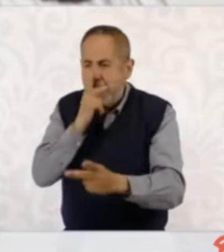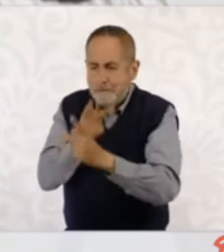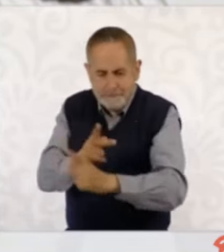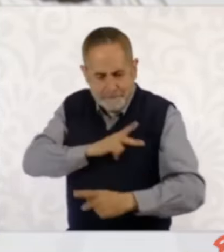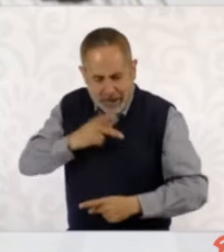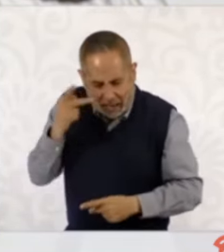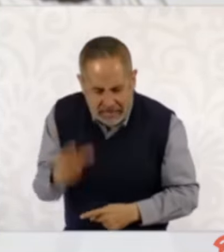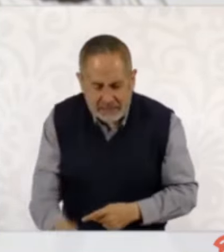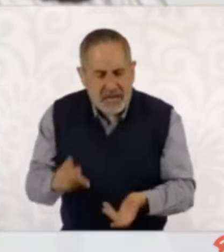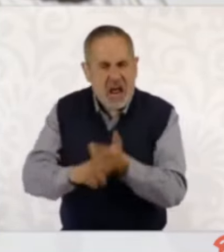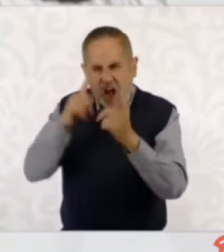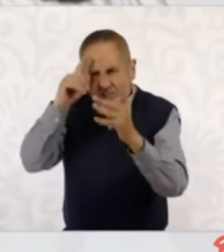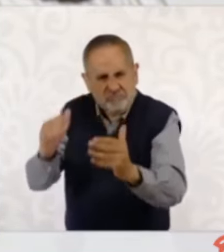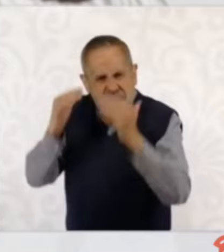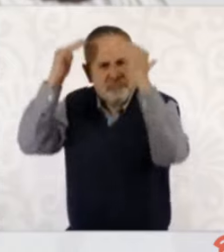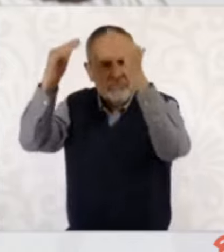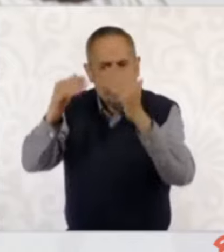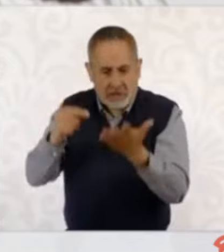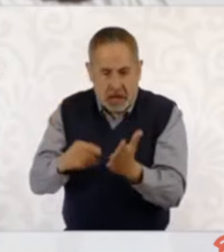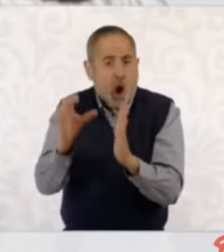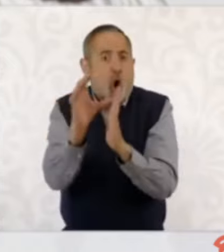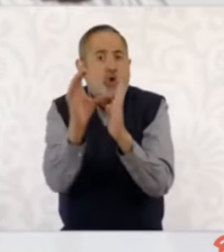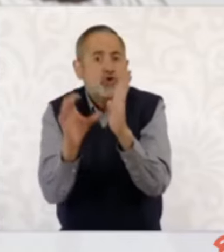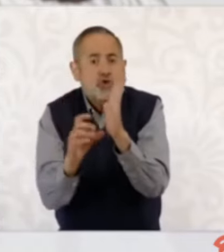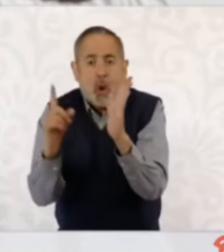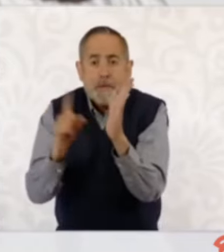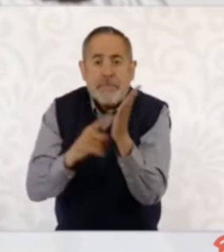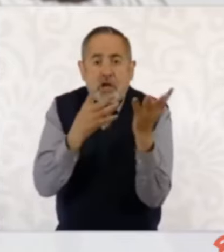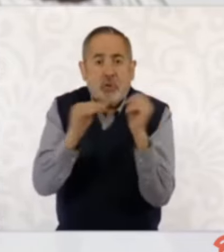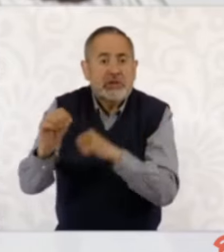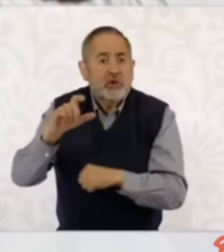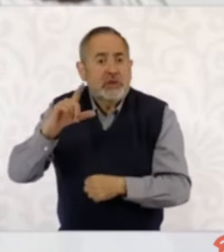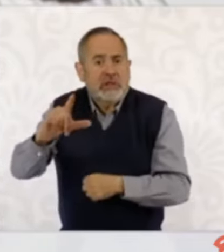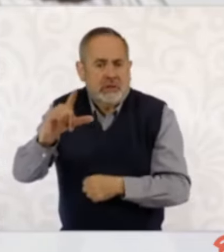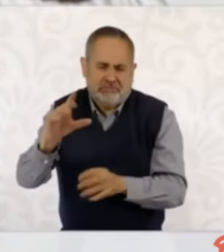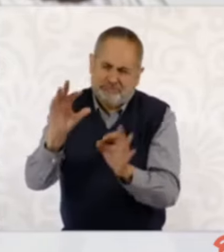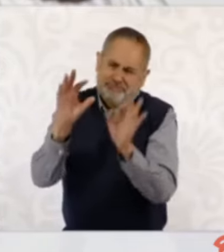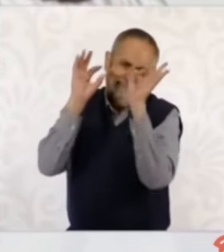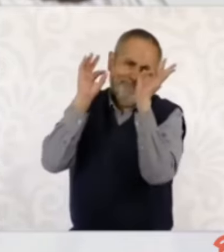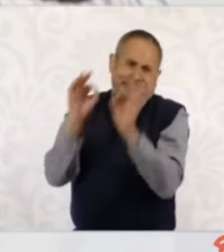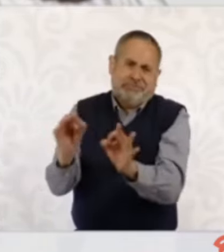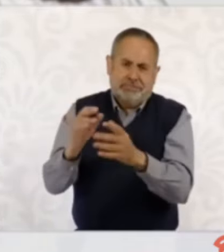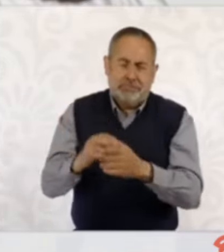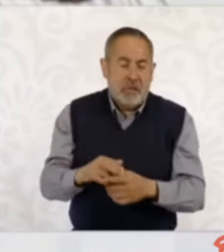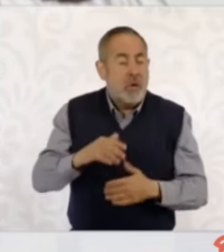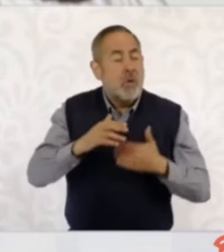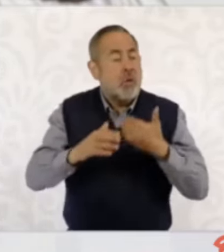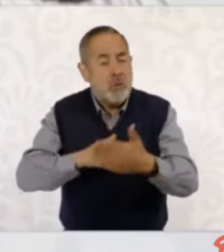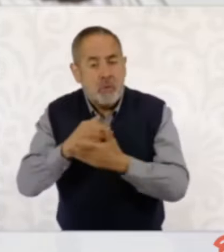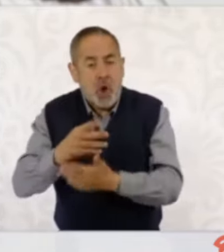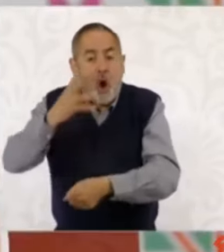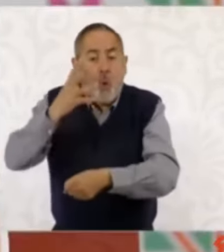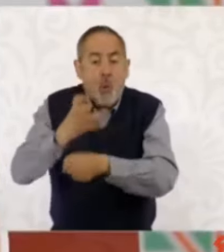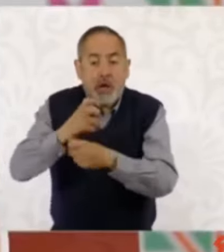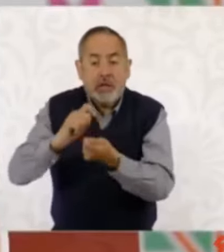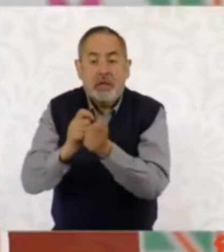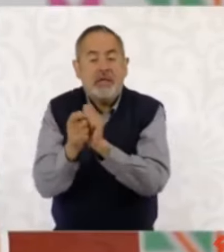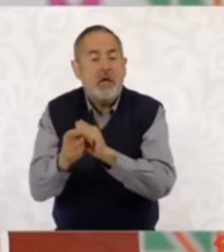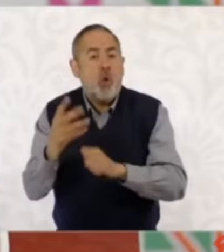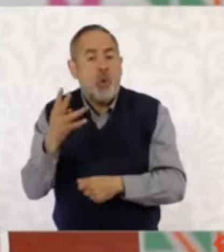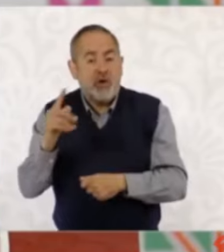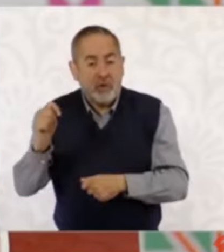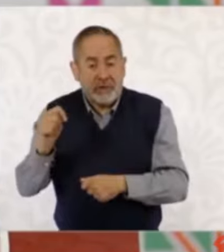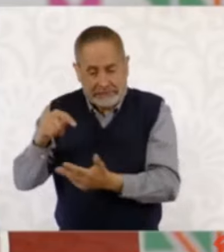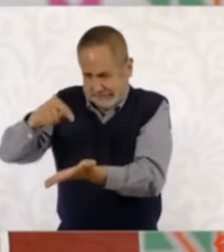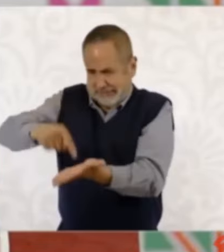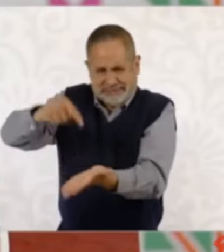soberanía que en la Constitución de 1917. Y la cuarta transformación se sustenta